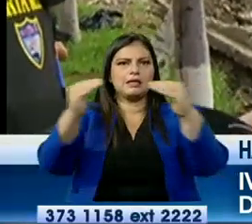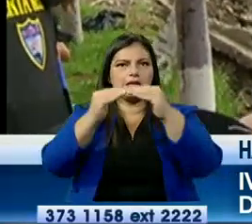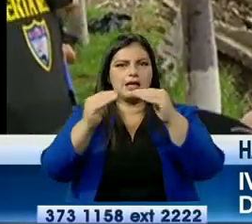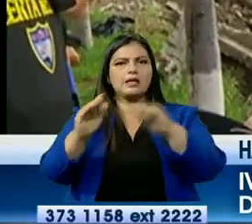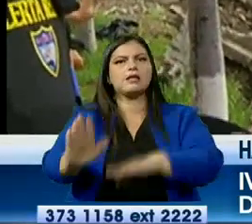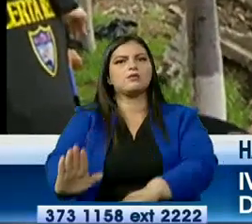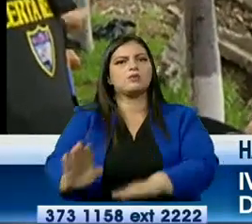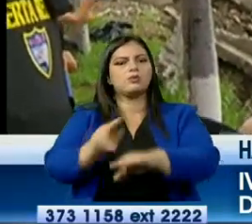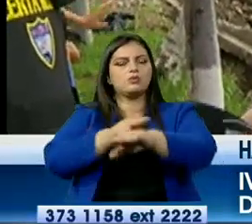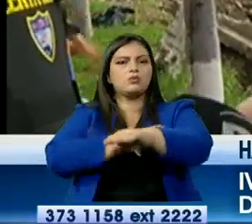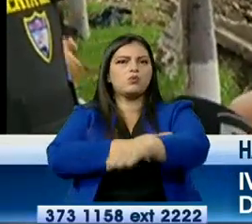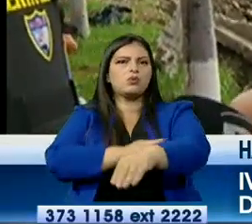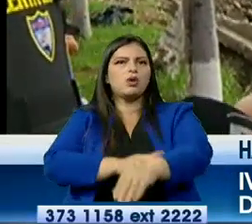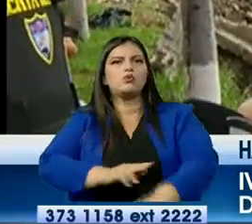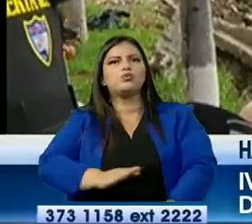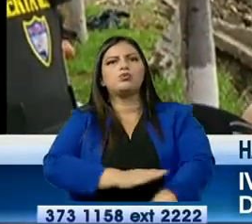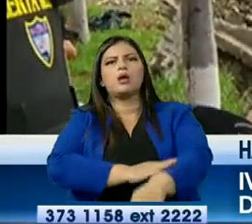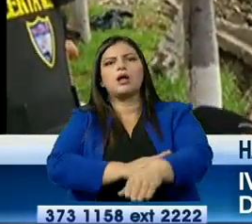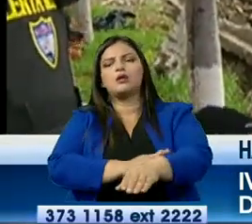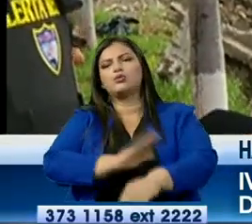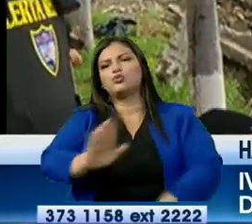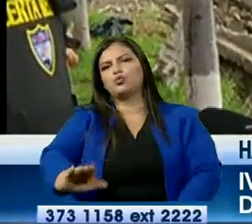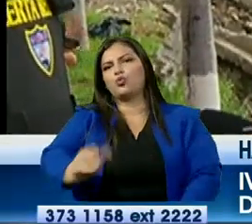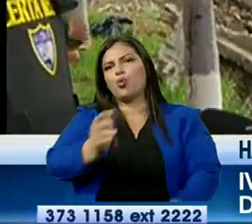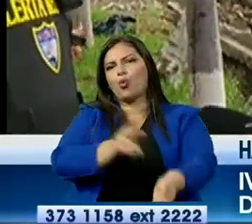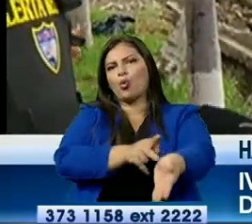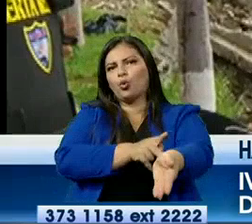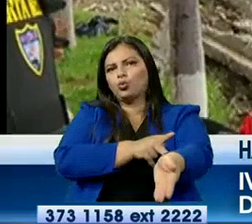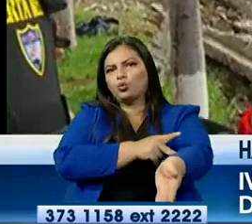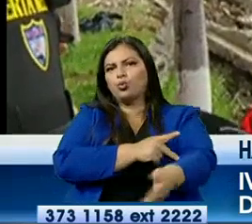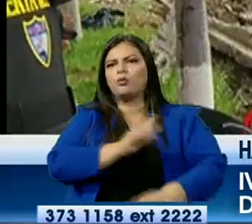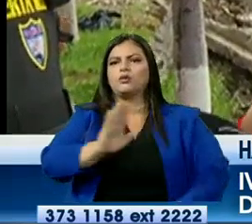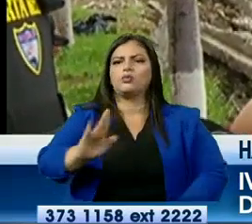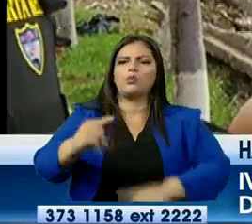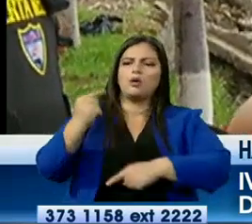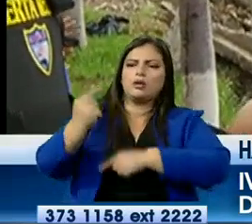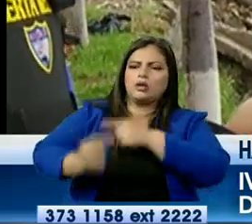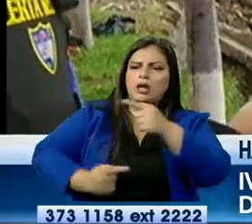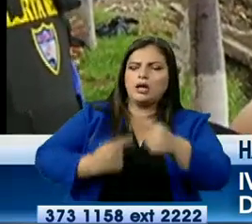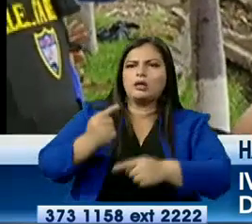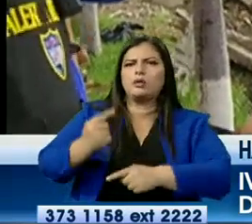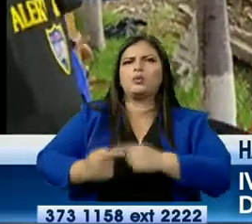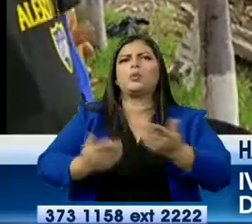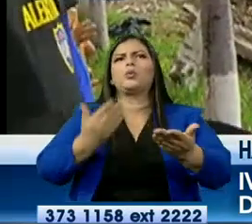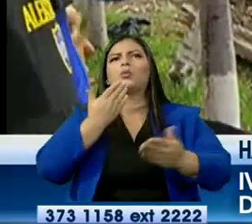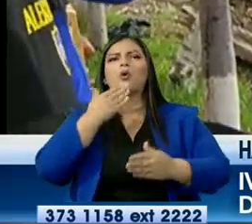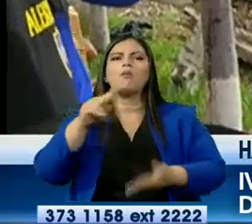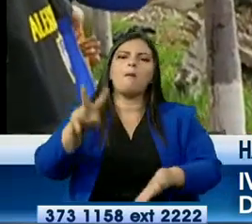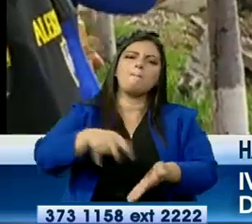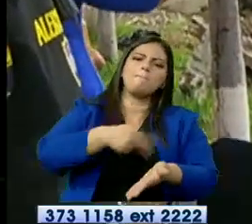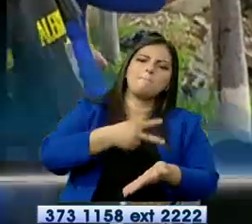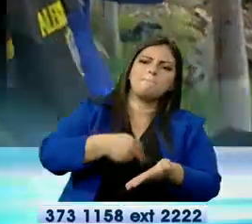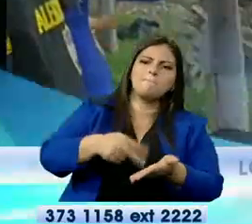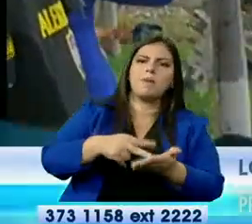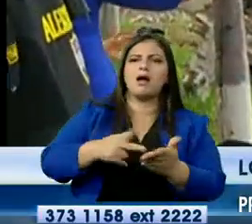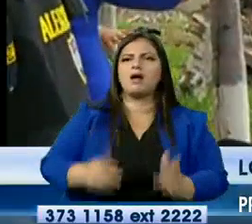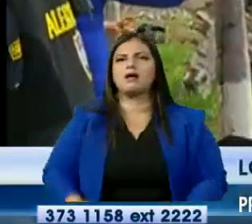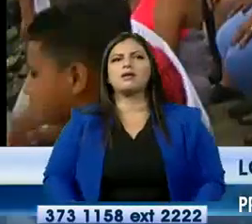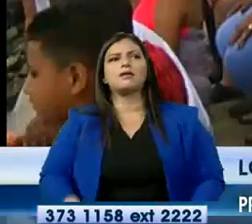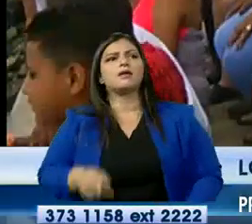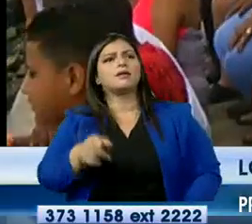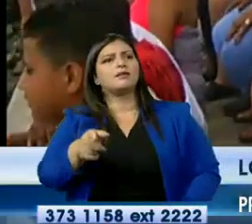demuestra en el arte, en la música, puesto que hay gran creatividad y gran talento aquí en